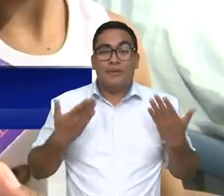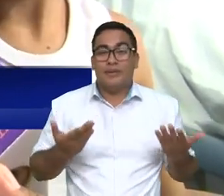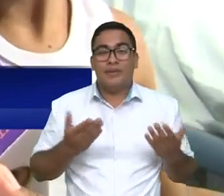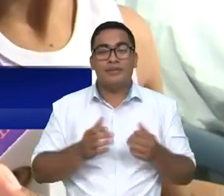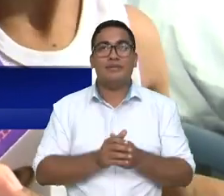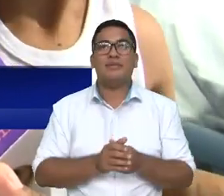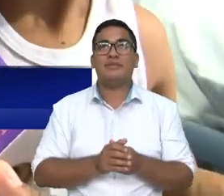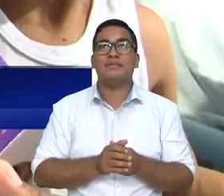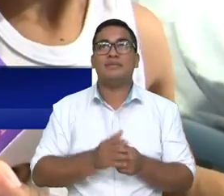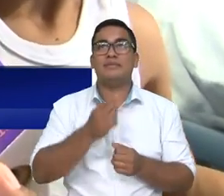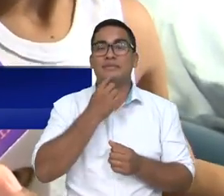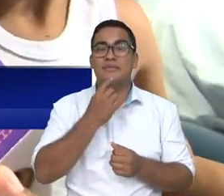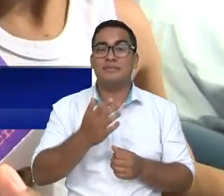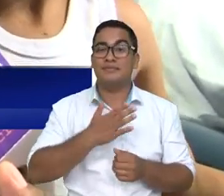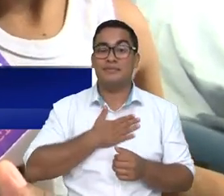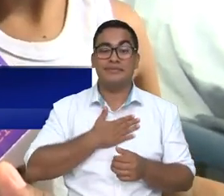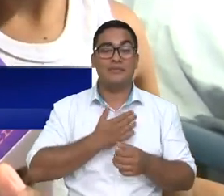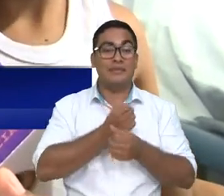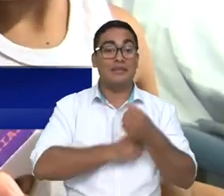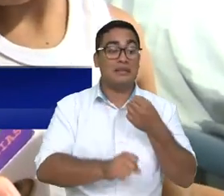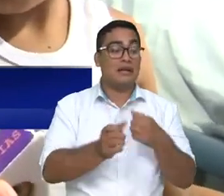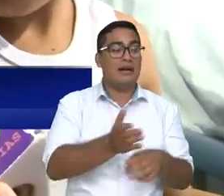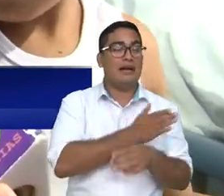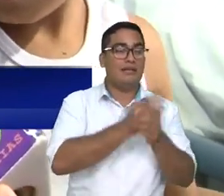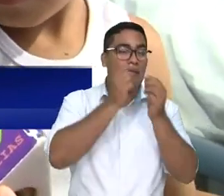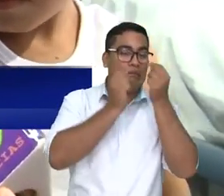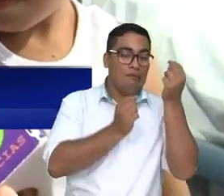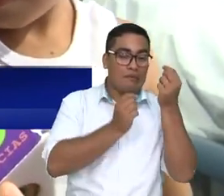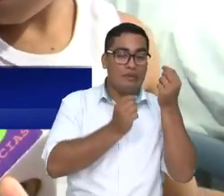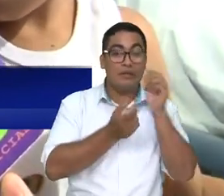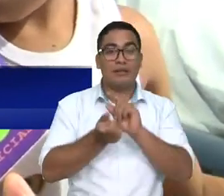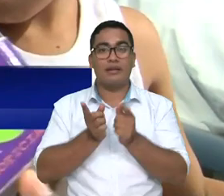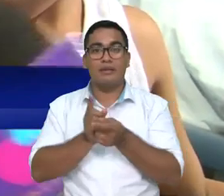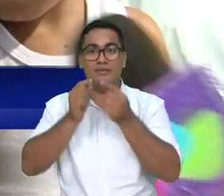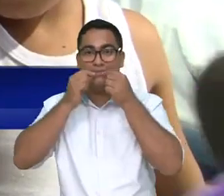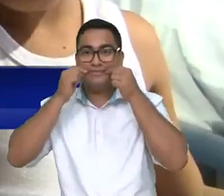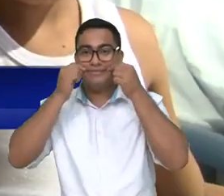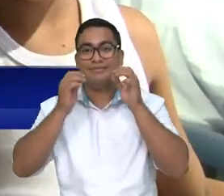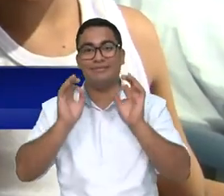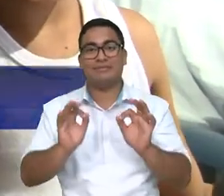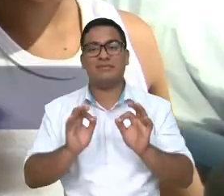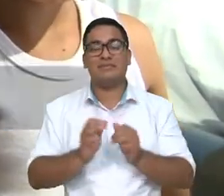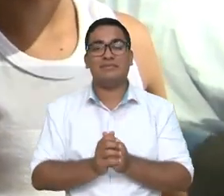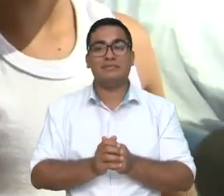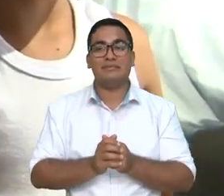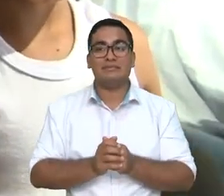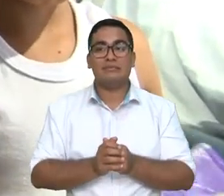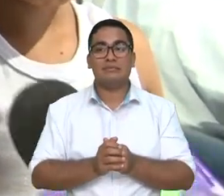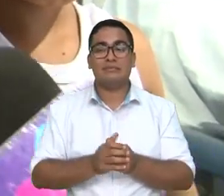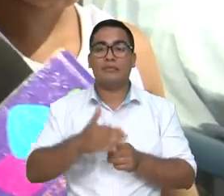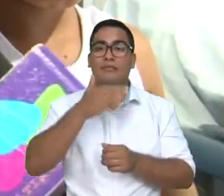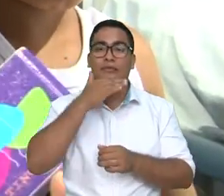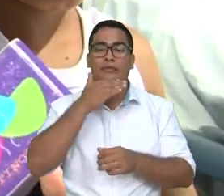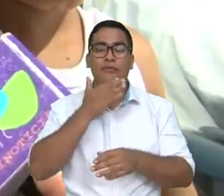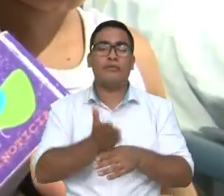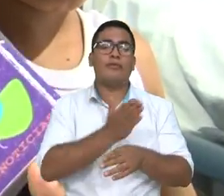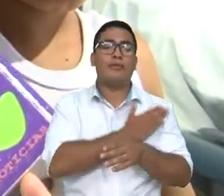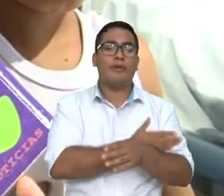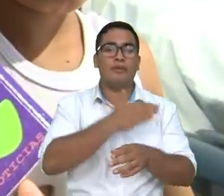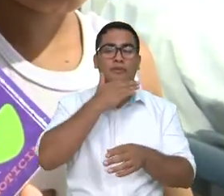Por lo que ya mi hija no era como antes, ya ahora ya es diferente. ¿Cuál era la dificultad de antes de su hija?